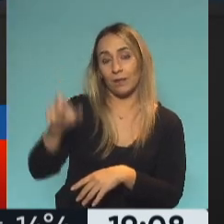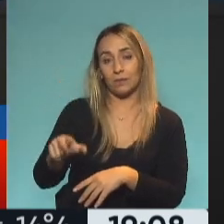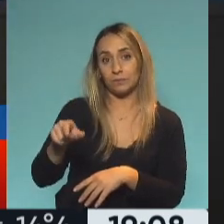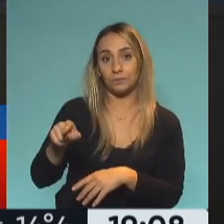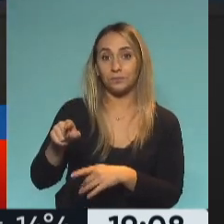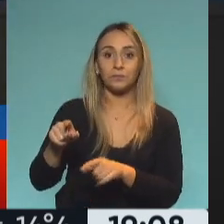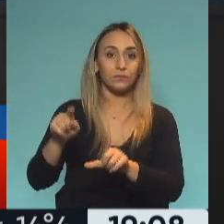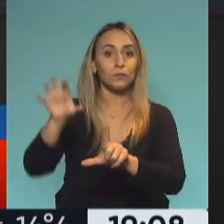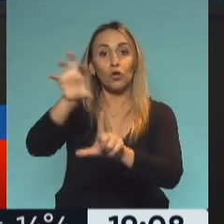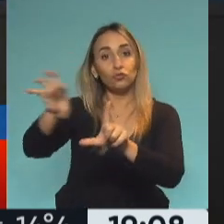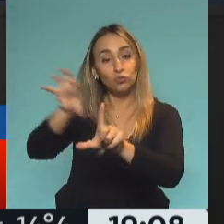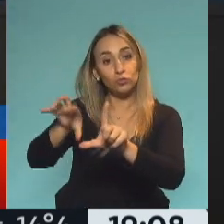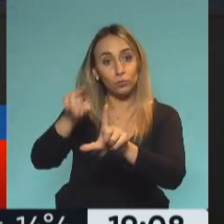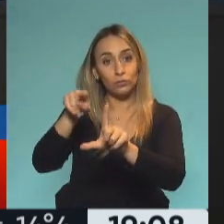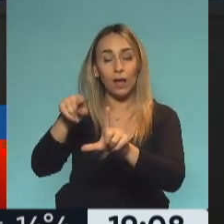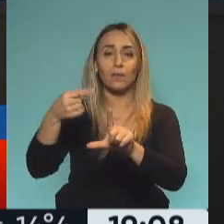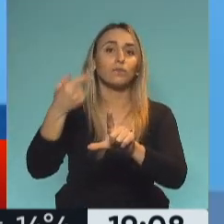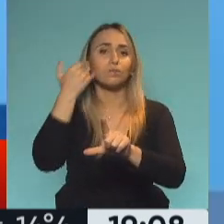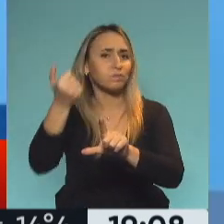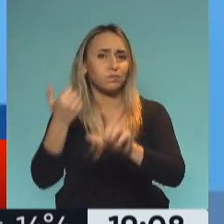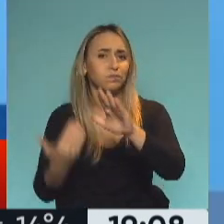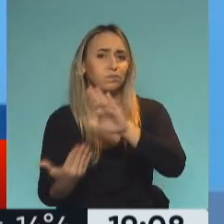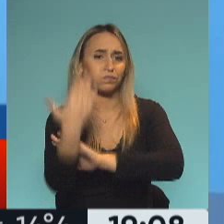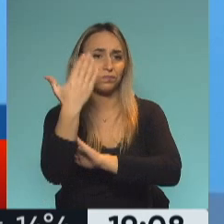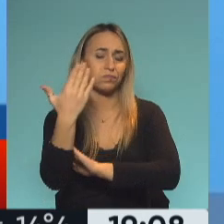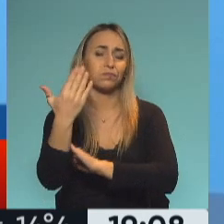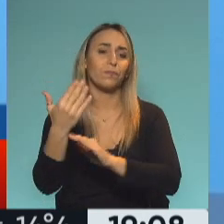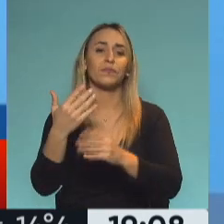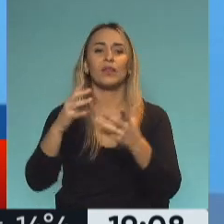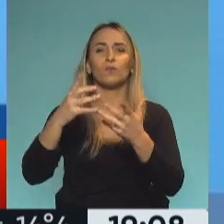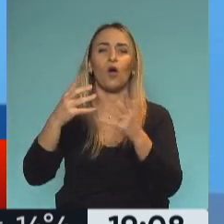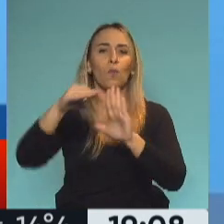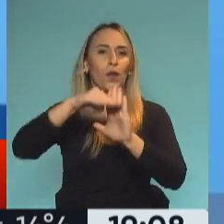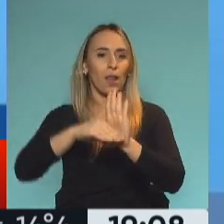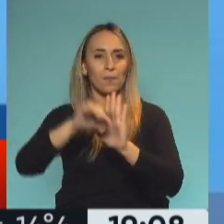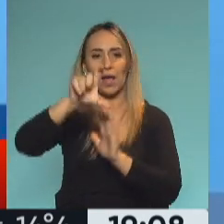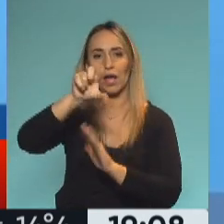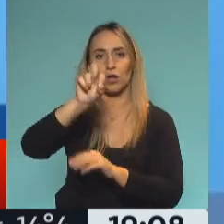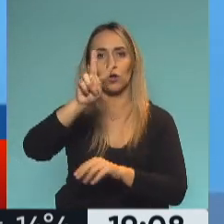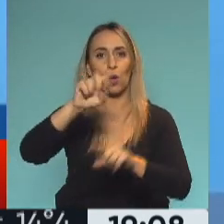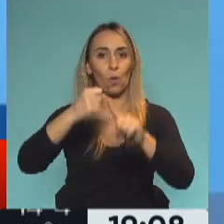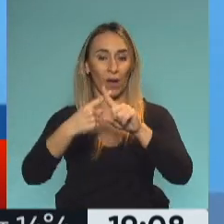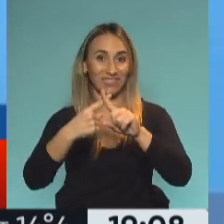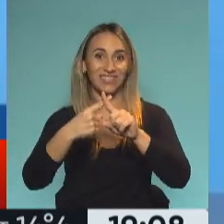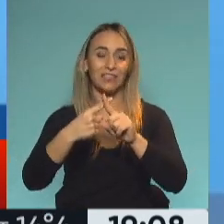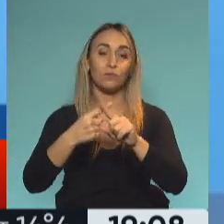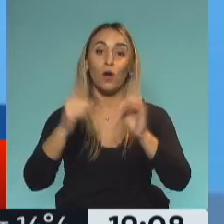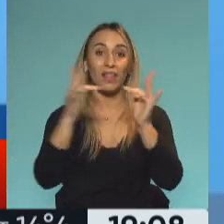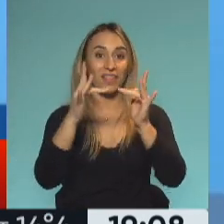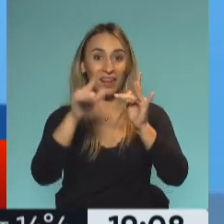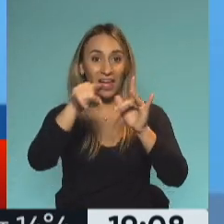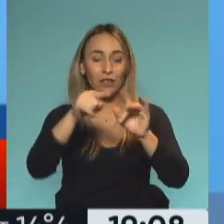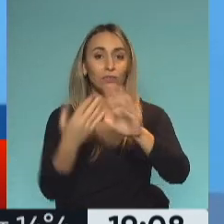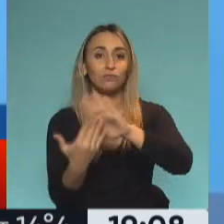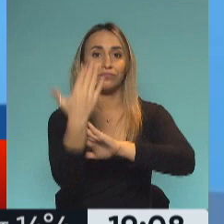el Zoom, lo acaba de publicar el mecanismo COVAX en su página web, pero lamentablemente